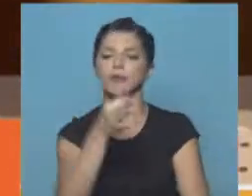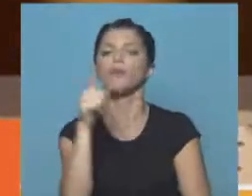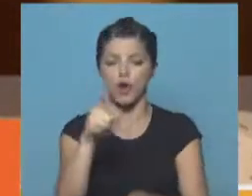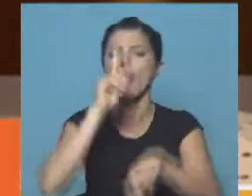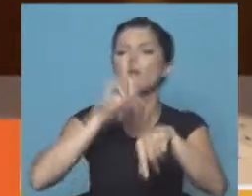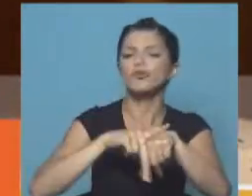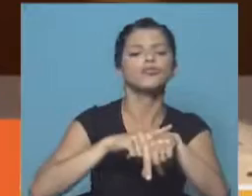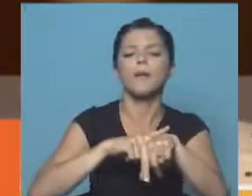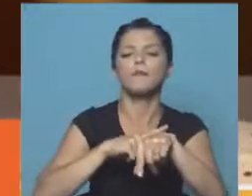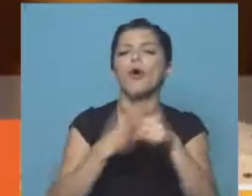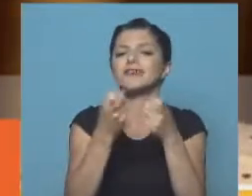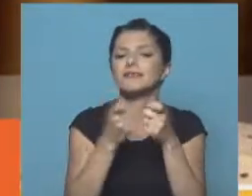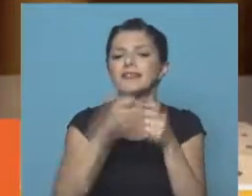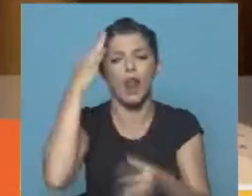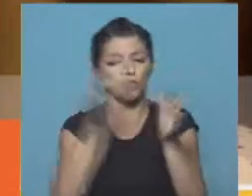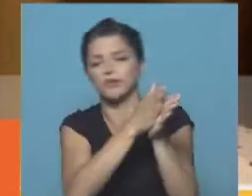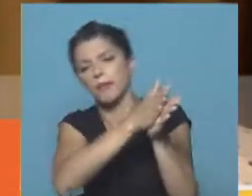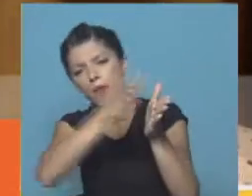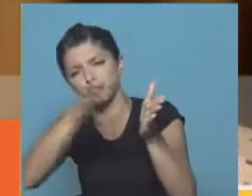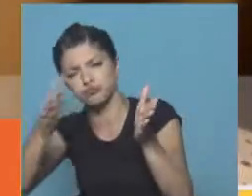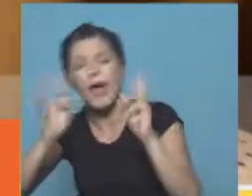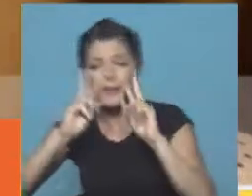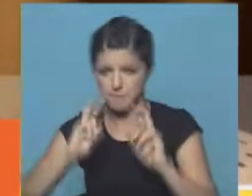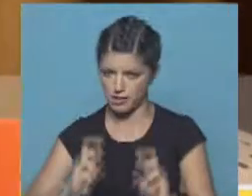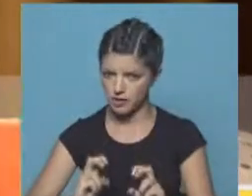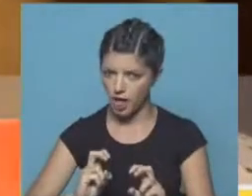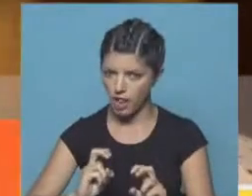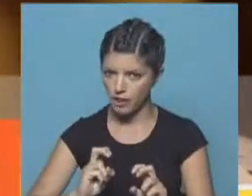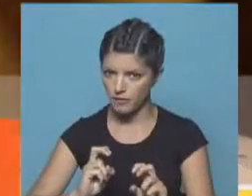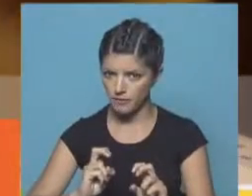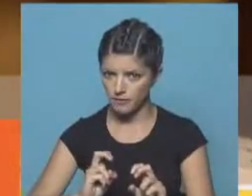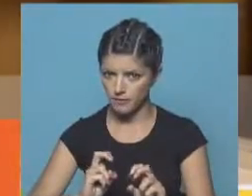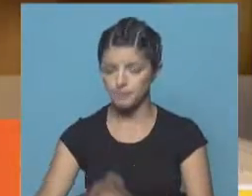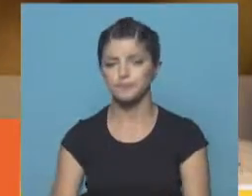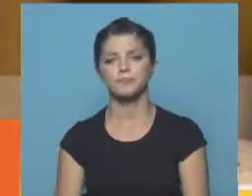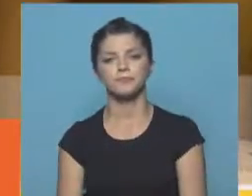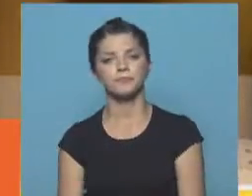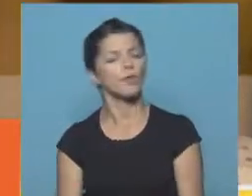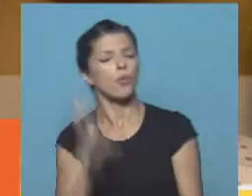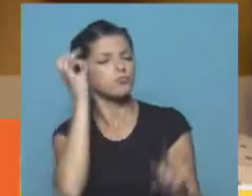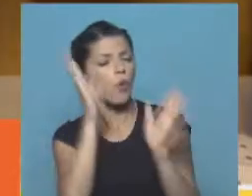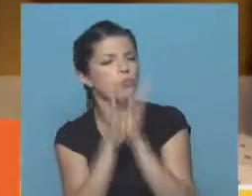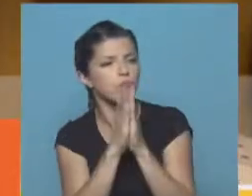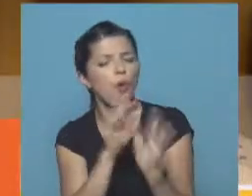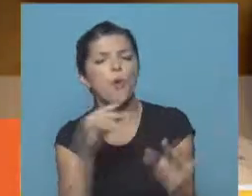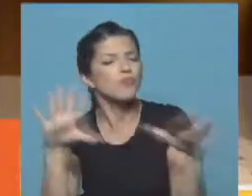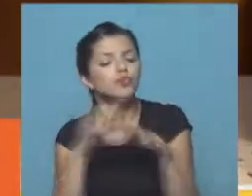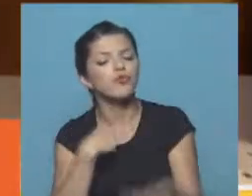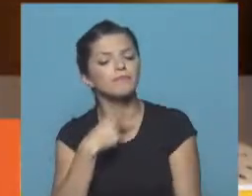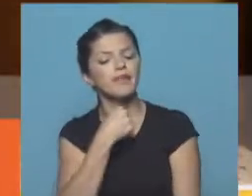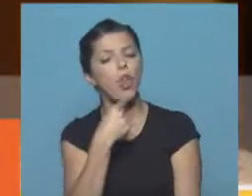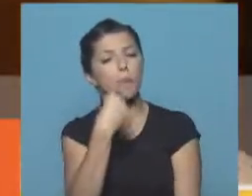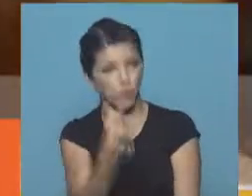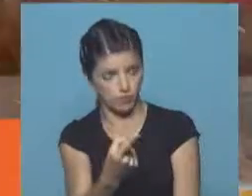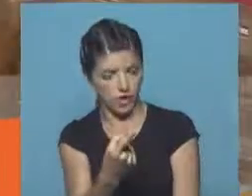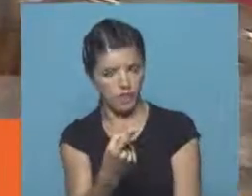procesos judiciales, cuántos recursos se asignan a estos procesos. Justamente Sí. le quería preguntar porque uno de